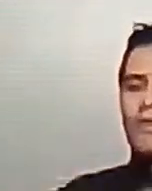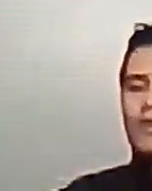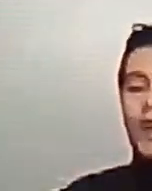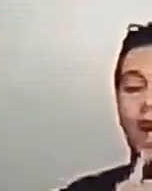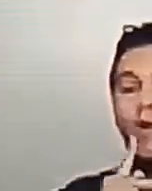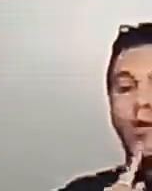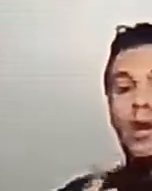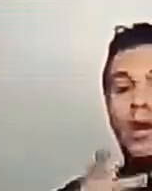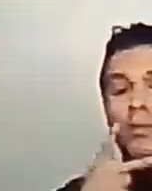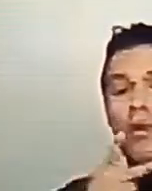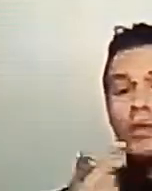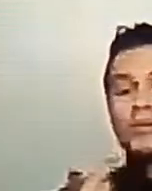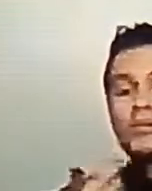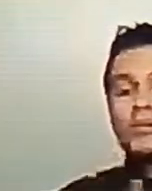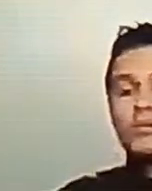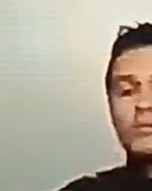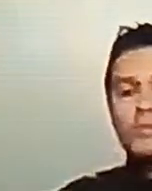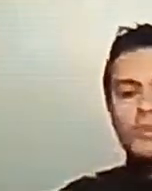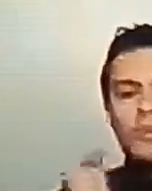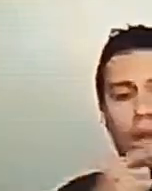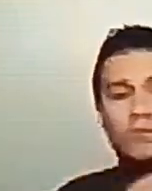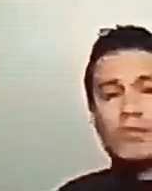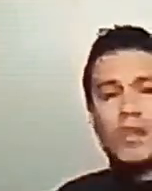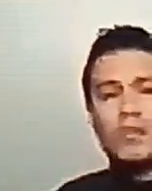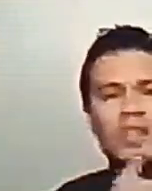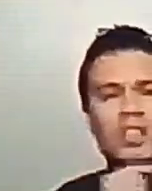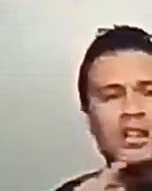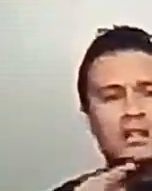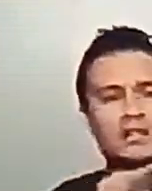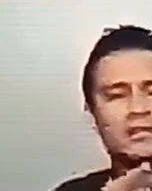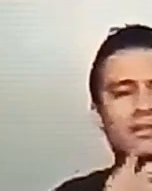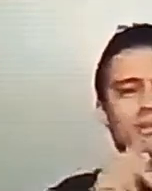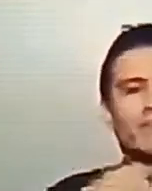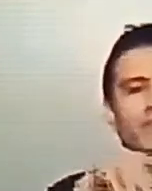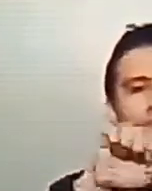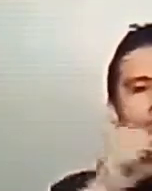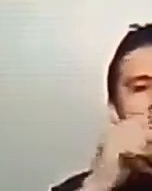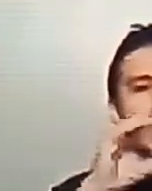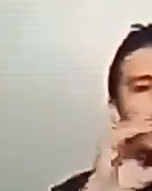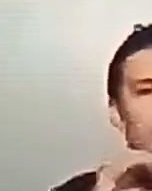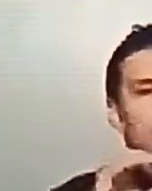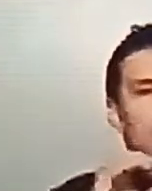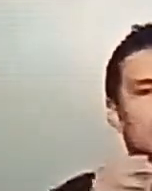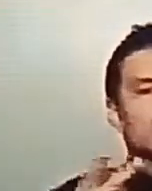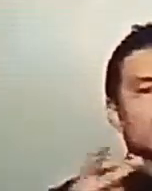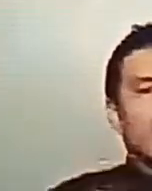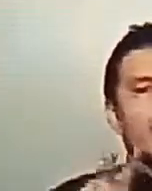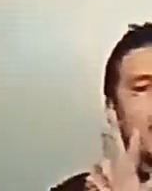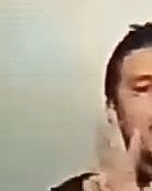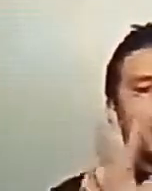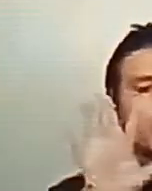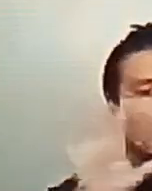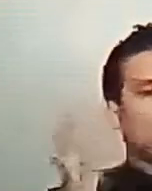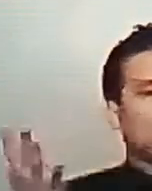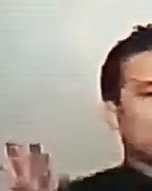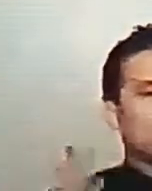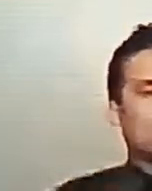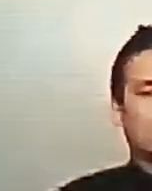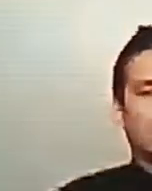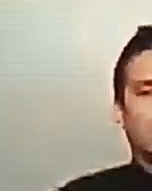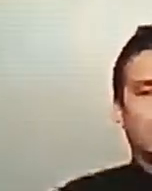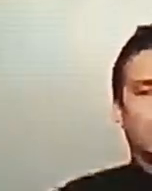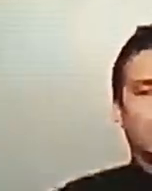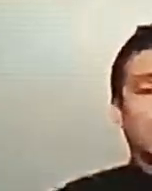son responsables los socialcristianos y también los correístas. De tal manera que vamos a ir a la